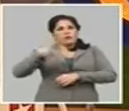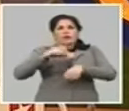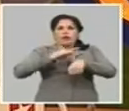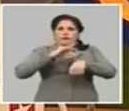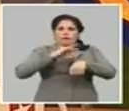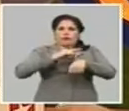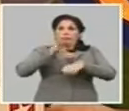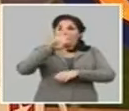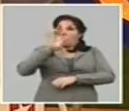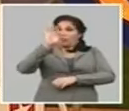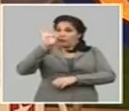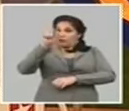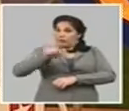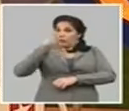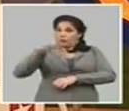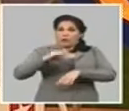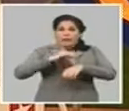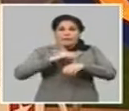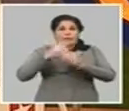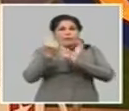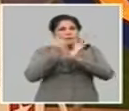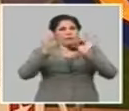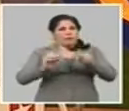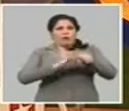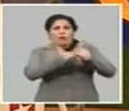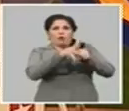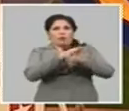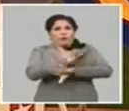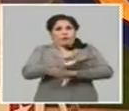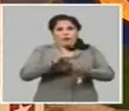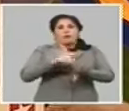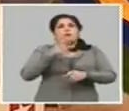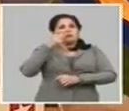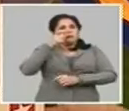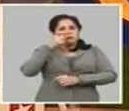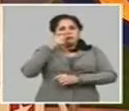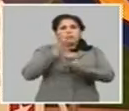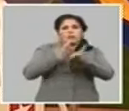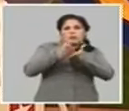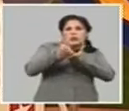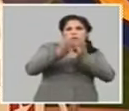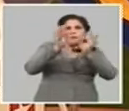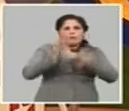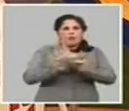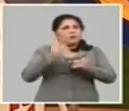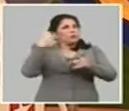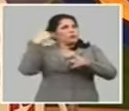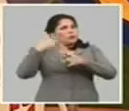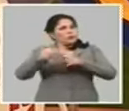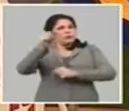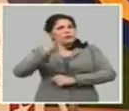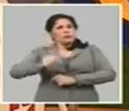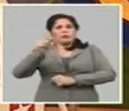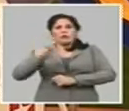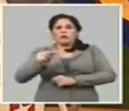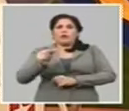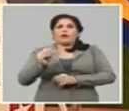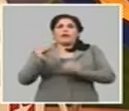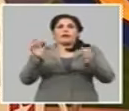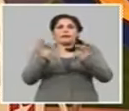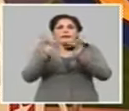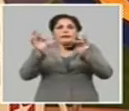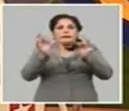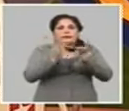tenemos 48 casos que están confirmados y se le está dando seguimiento a todos los que de una manera u otra han estado en contacto